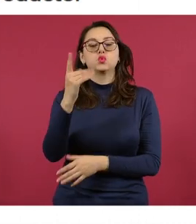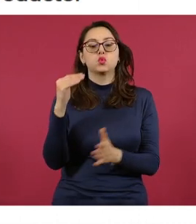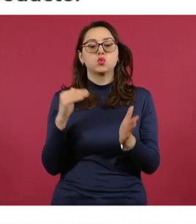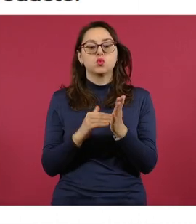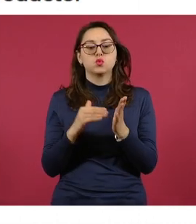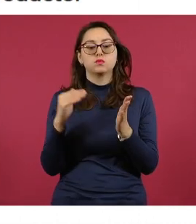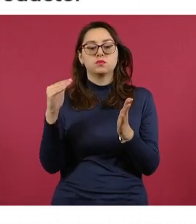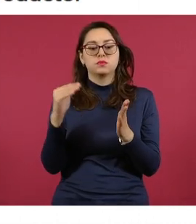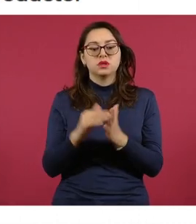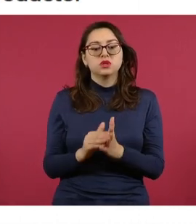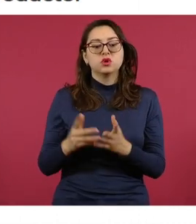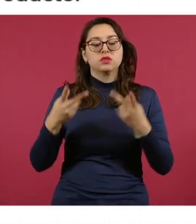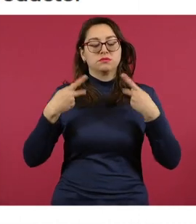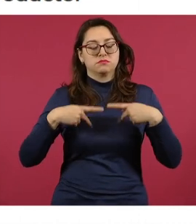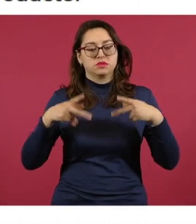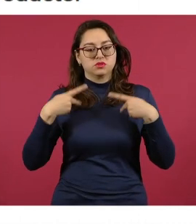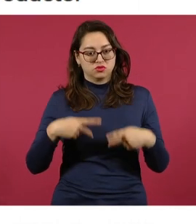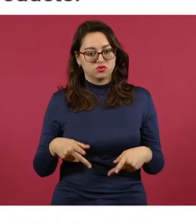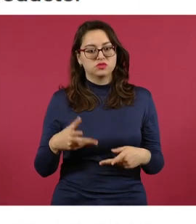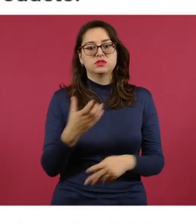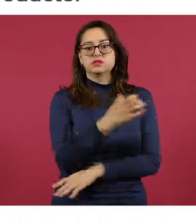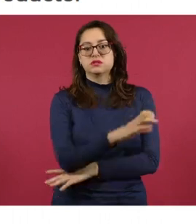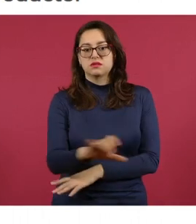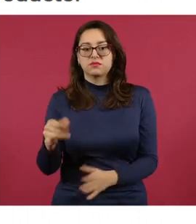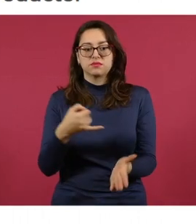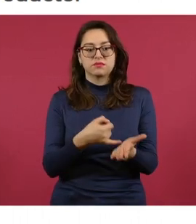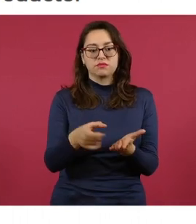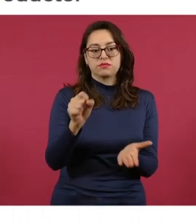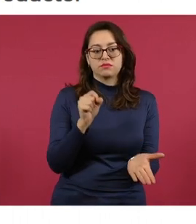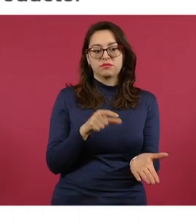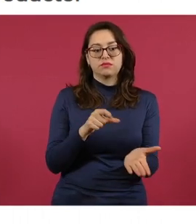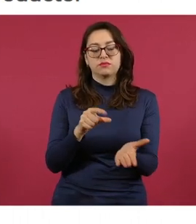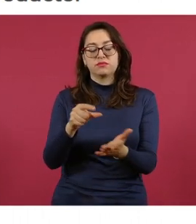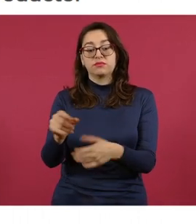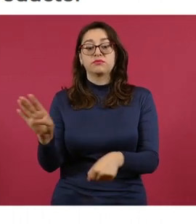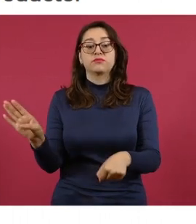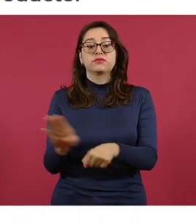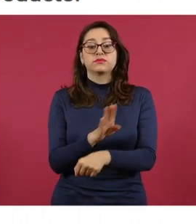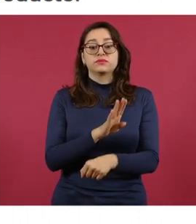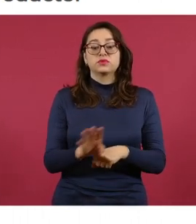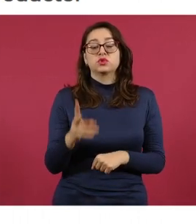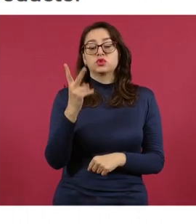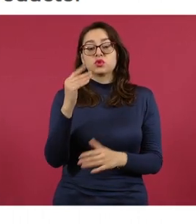1.797.798 productores, beneficiando así a